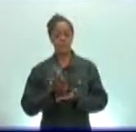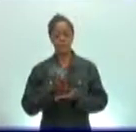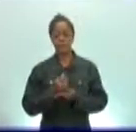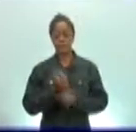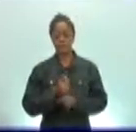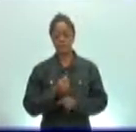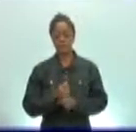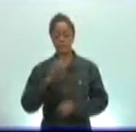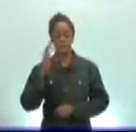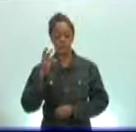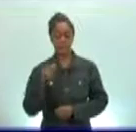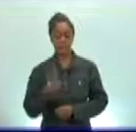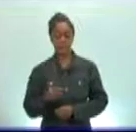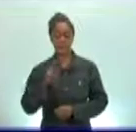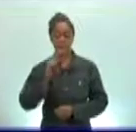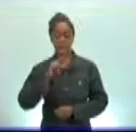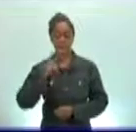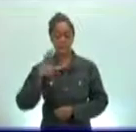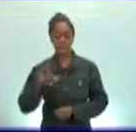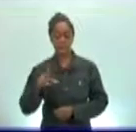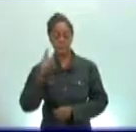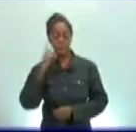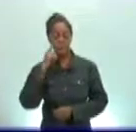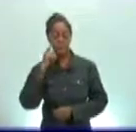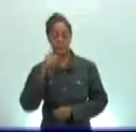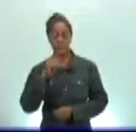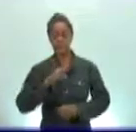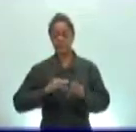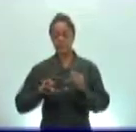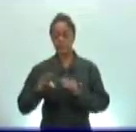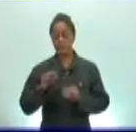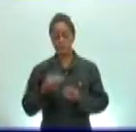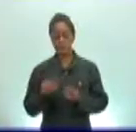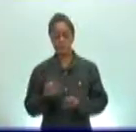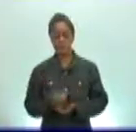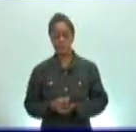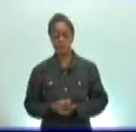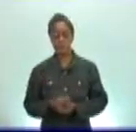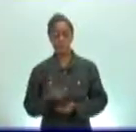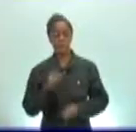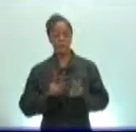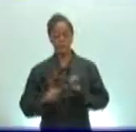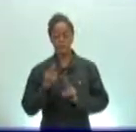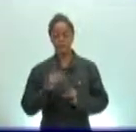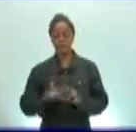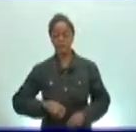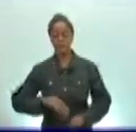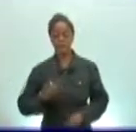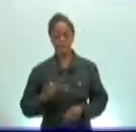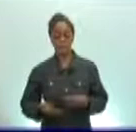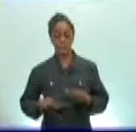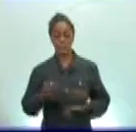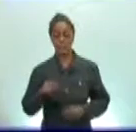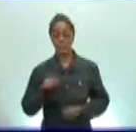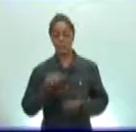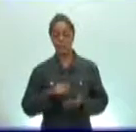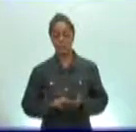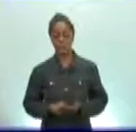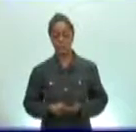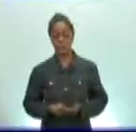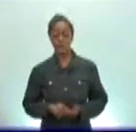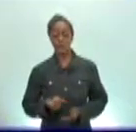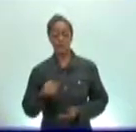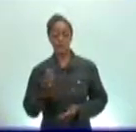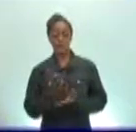la página 25, vamos a estar comentando algunas de las actividades que le dejamos como